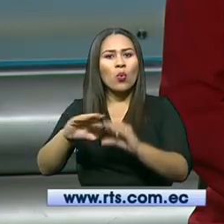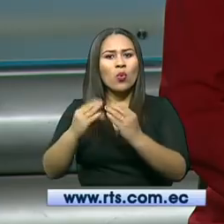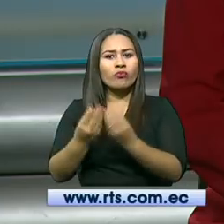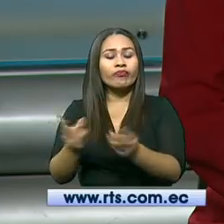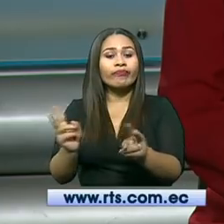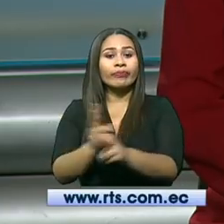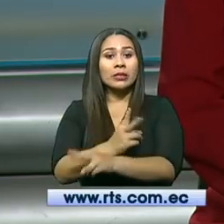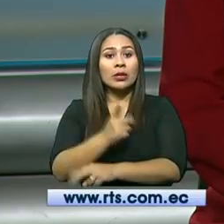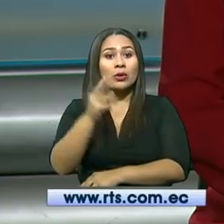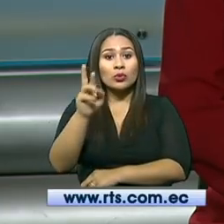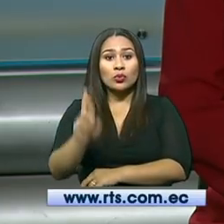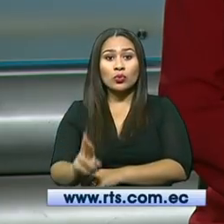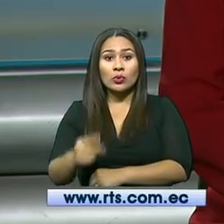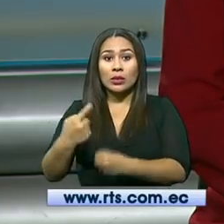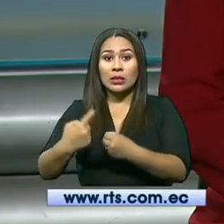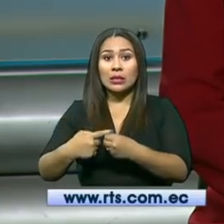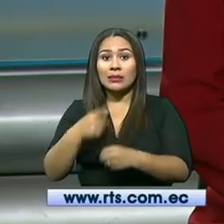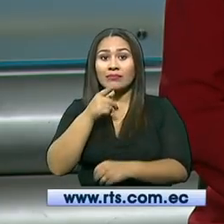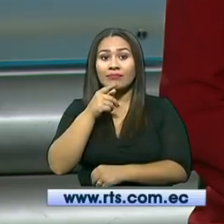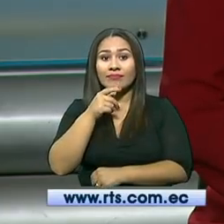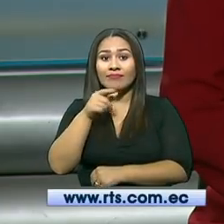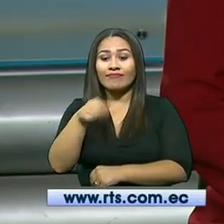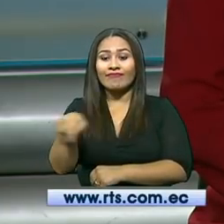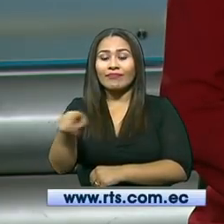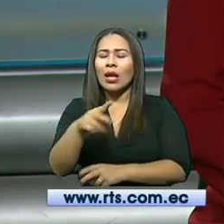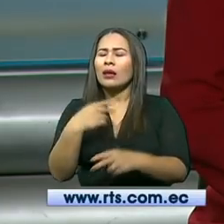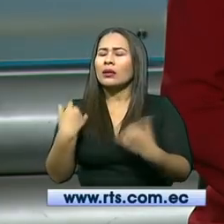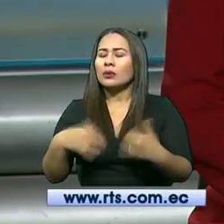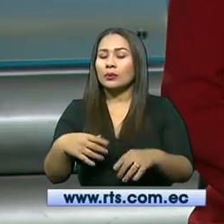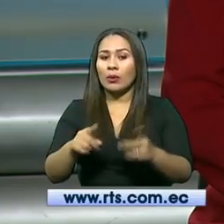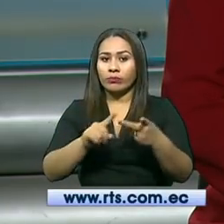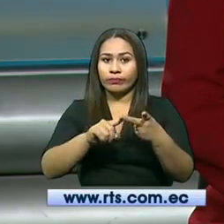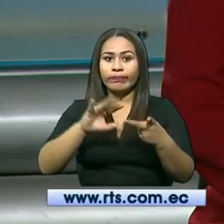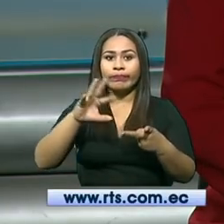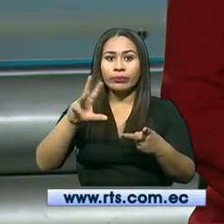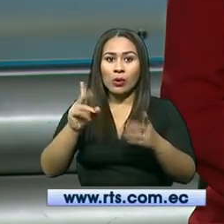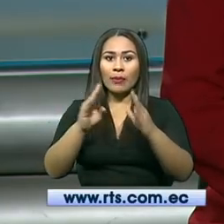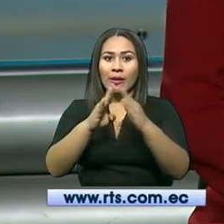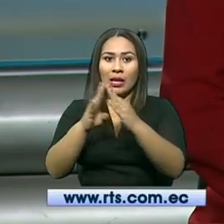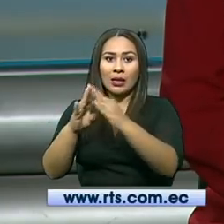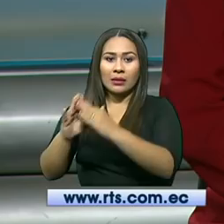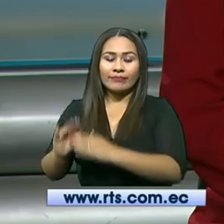sur de Quito. Estarían involucrados en diferentes delitos como robo a domicilios.